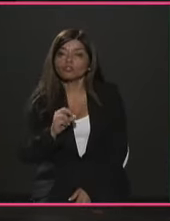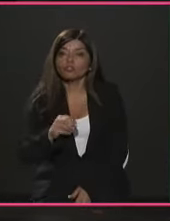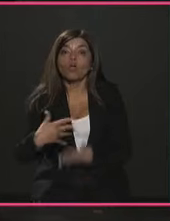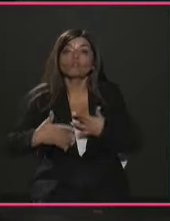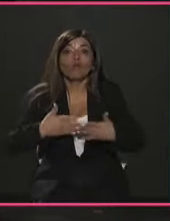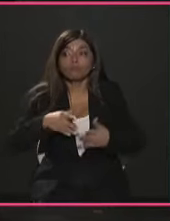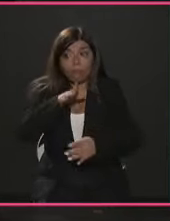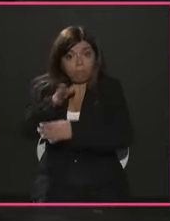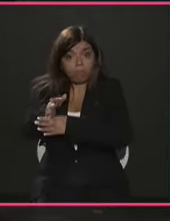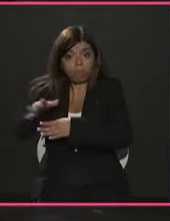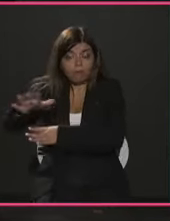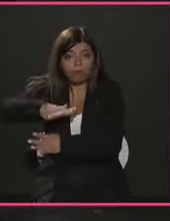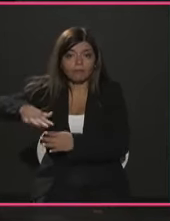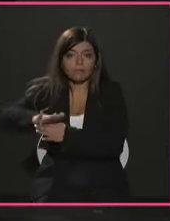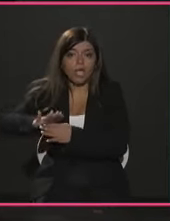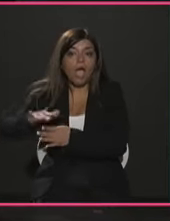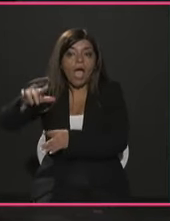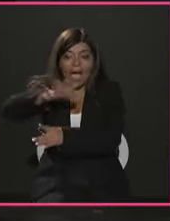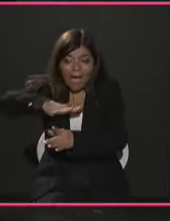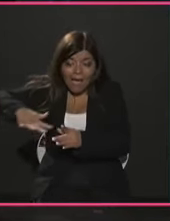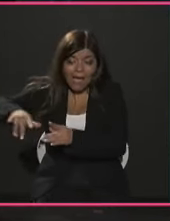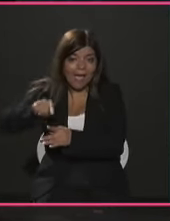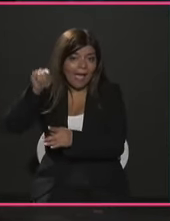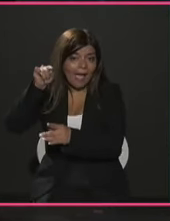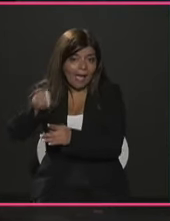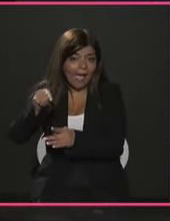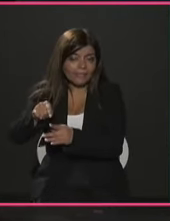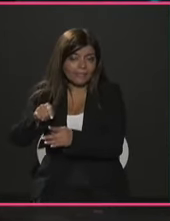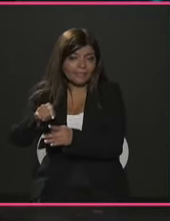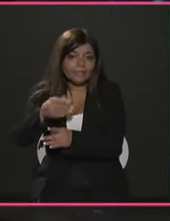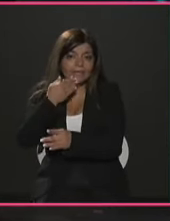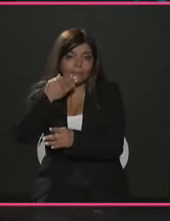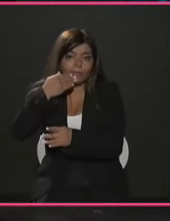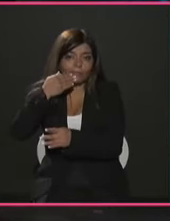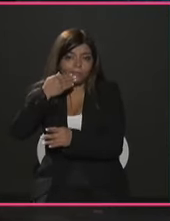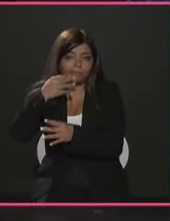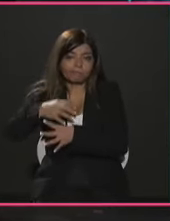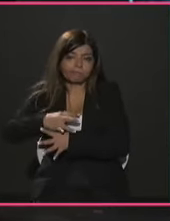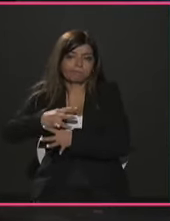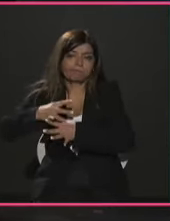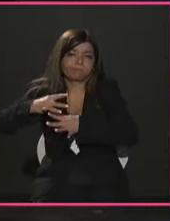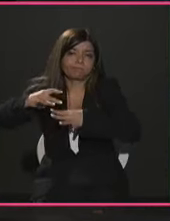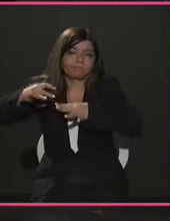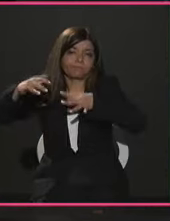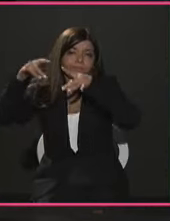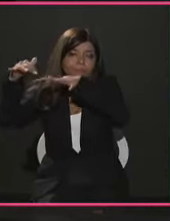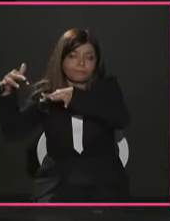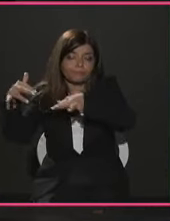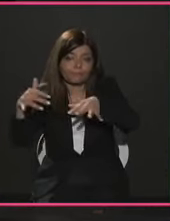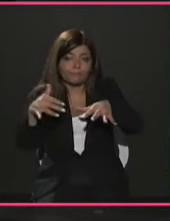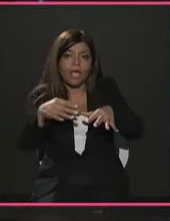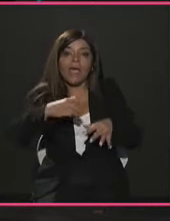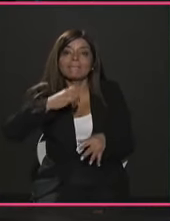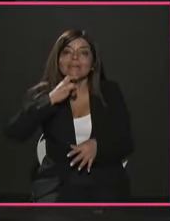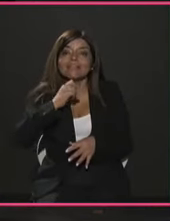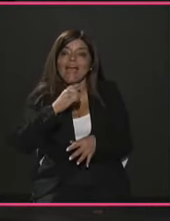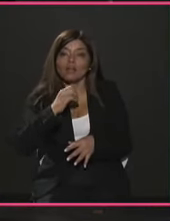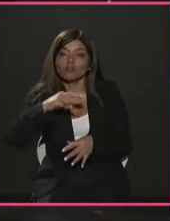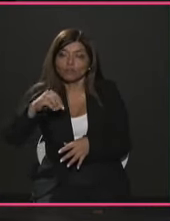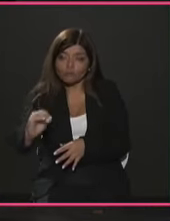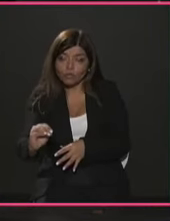biológico ya sean partes de manzana o cosas así y se sientan acá por harto rato en los vertederos estamos creando metano